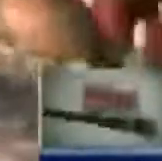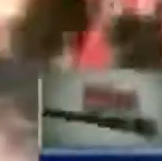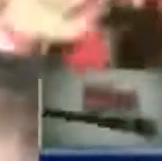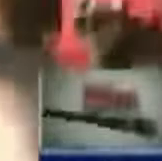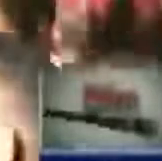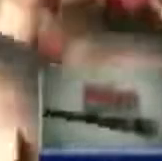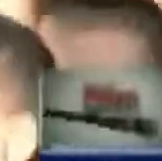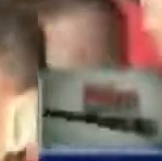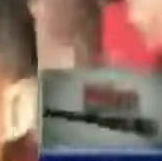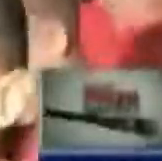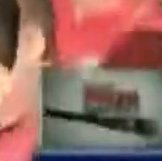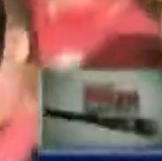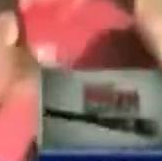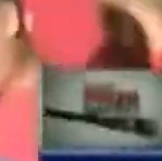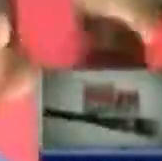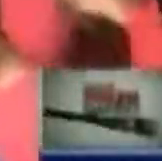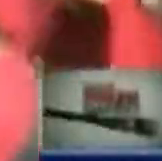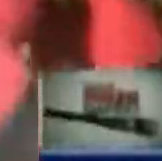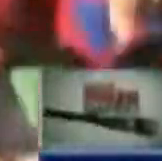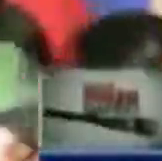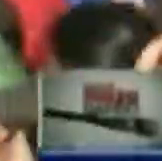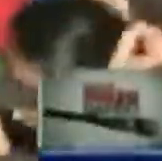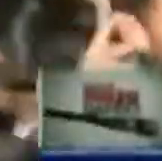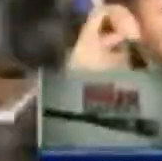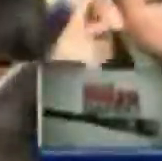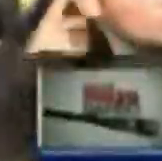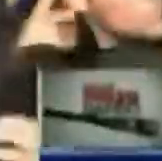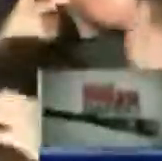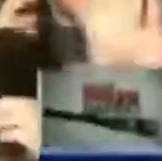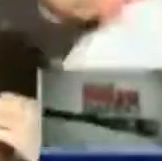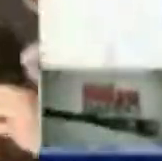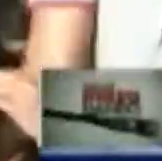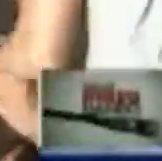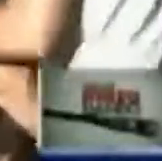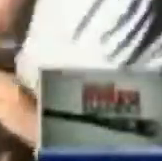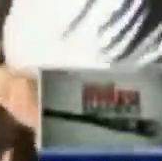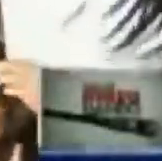poco arroz y mucha caña yo la Espinoza